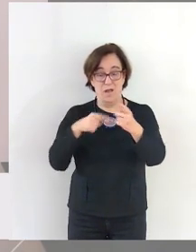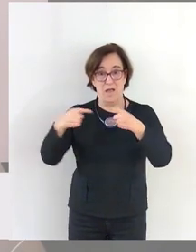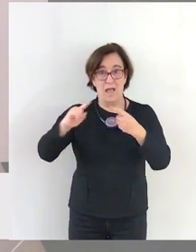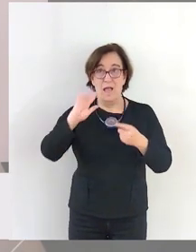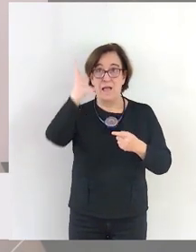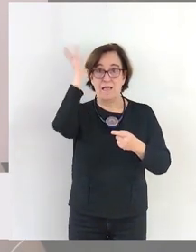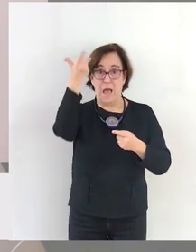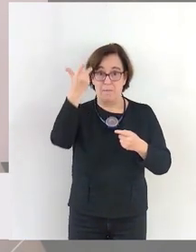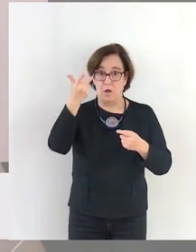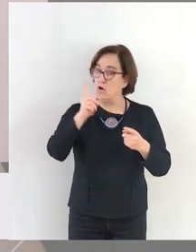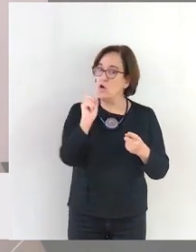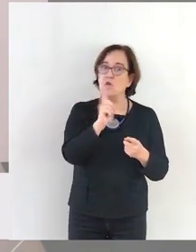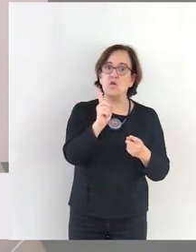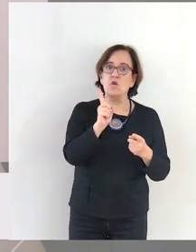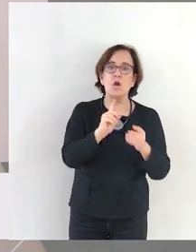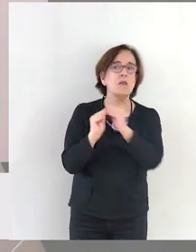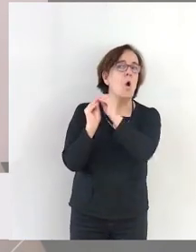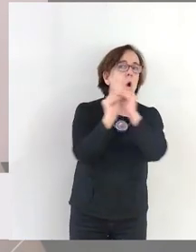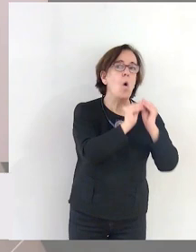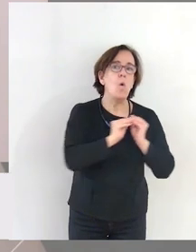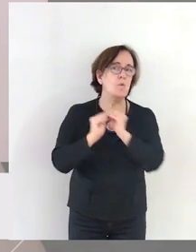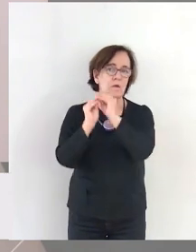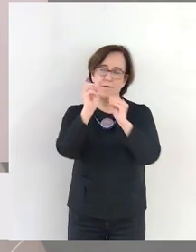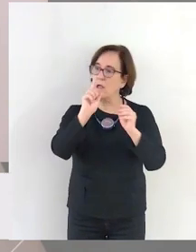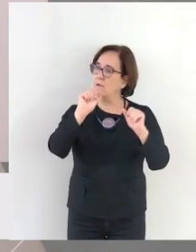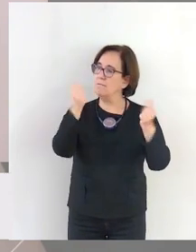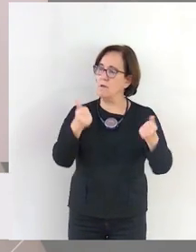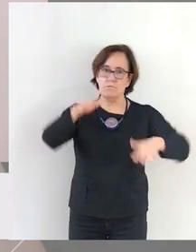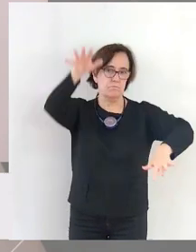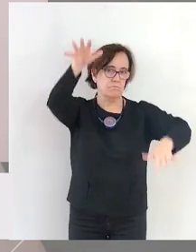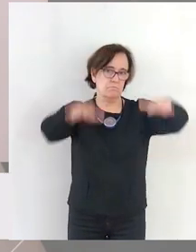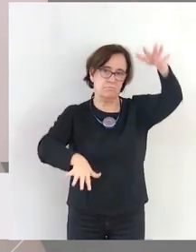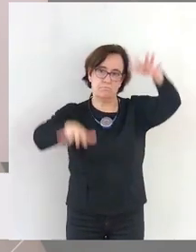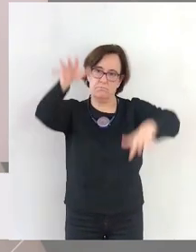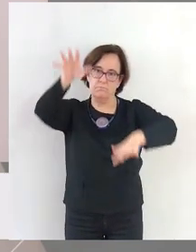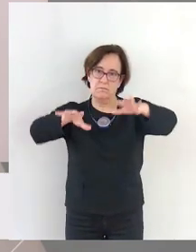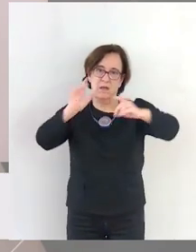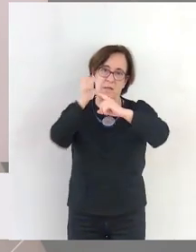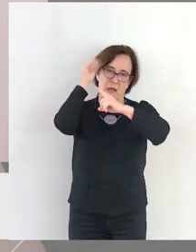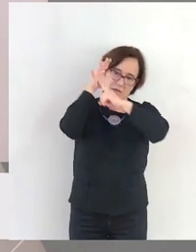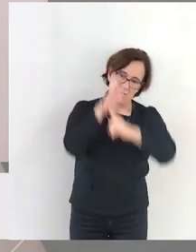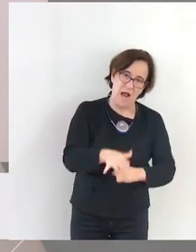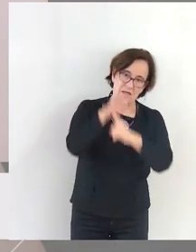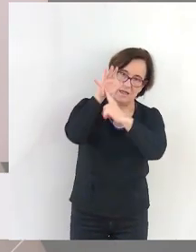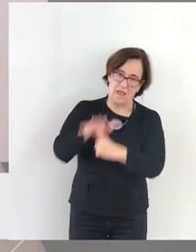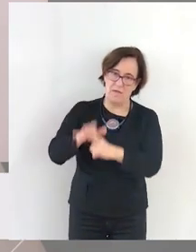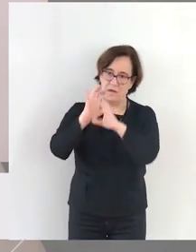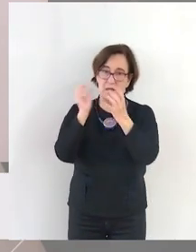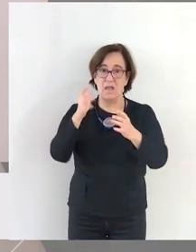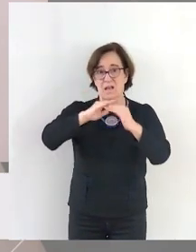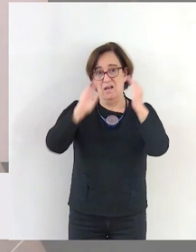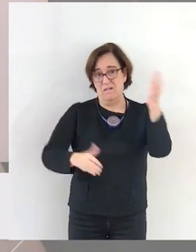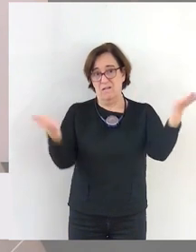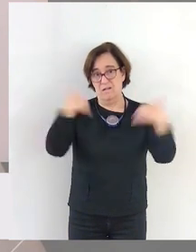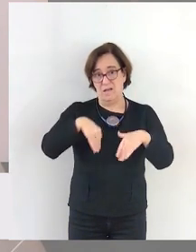cambio climático no es uniforme afecta de manera desproporcionada a las comunidades marginadas y a quienes tienen menos